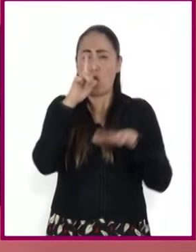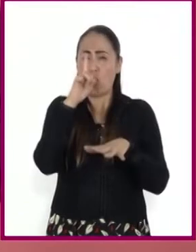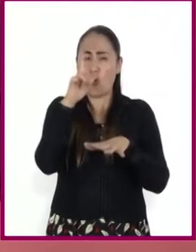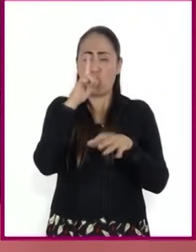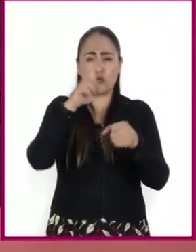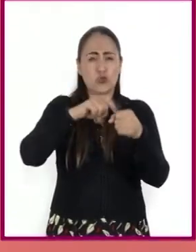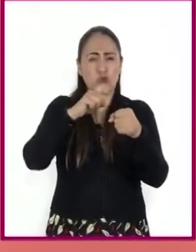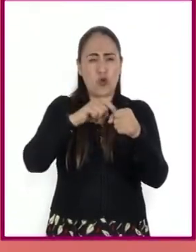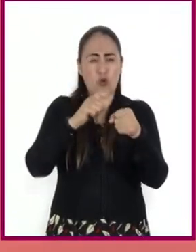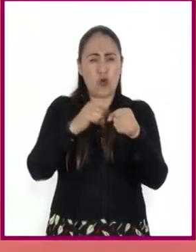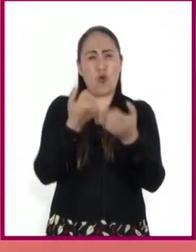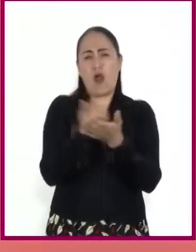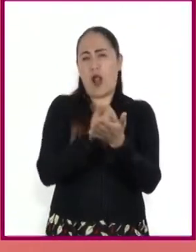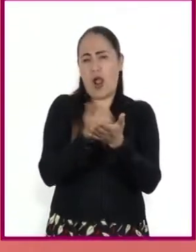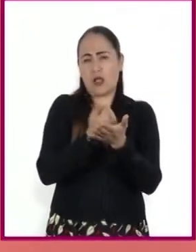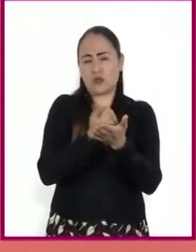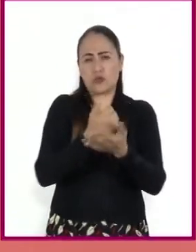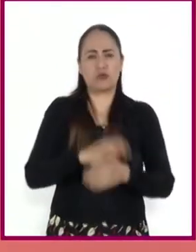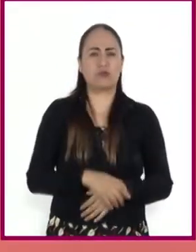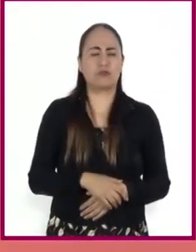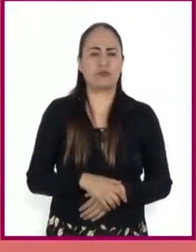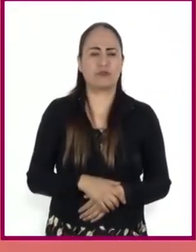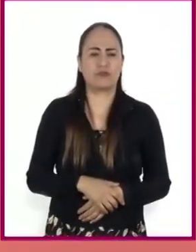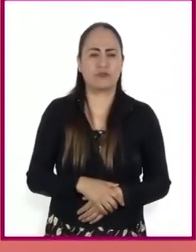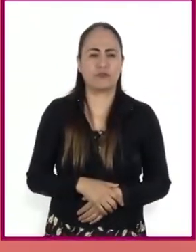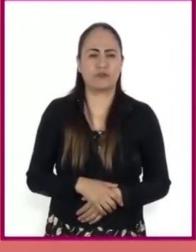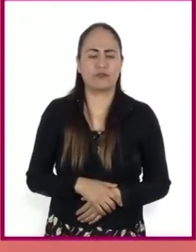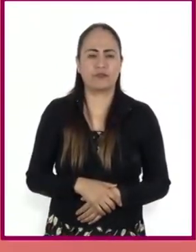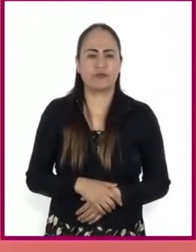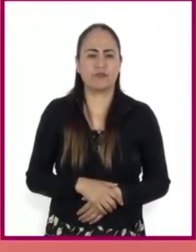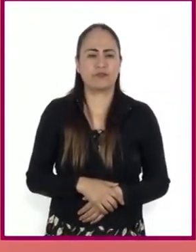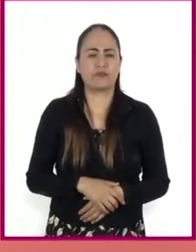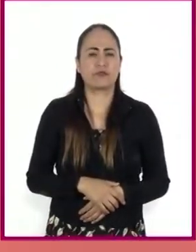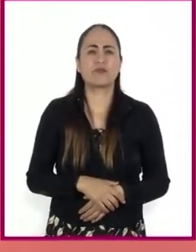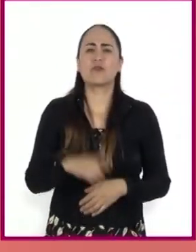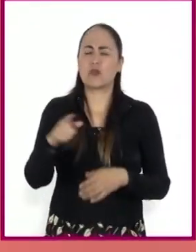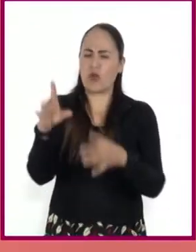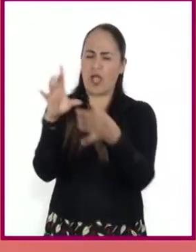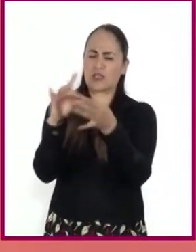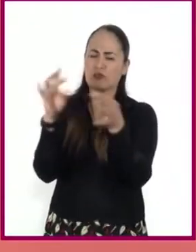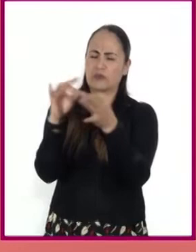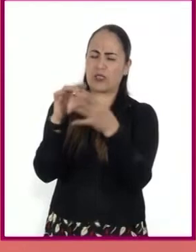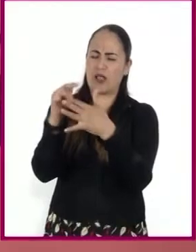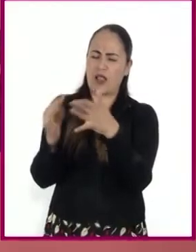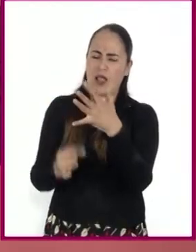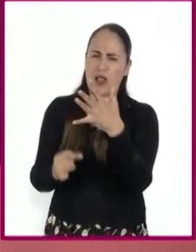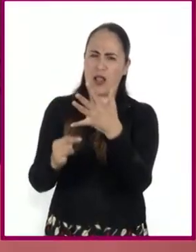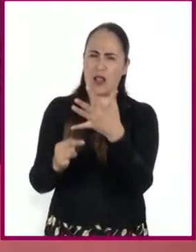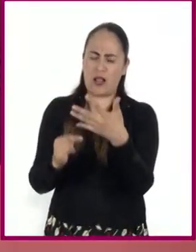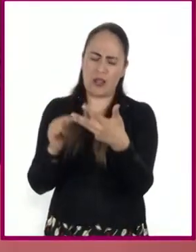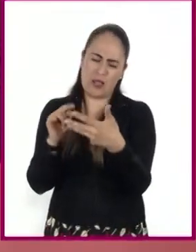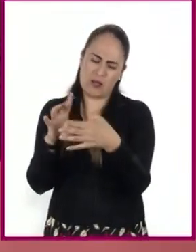azul. Si solo leyeras la descripción que acabas de hacer, ¿qué pensarías?